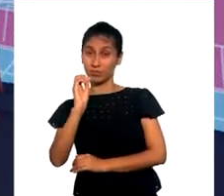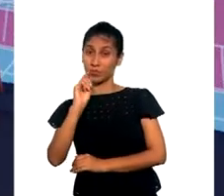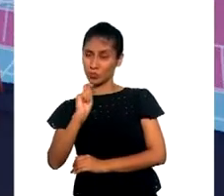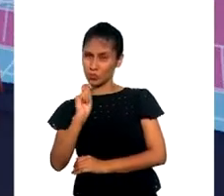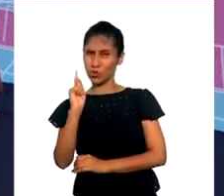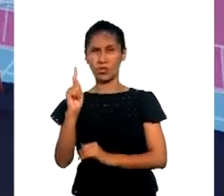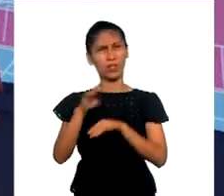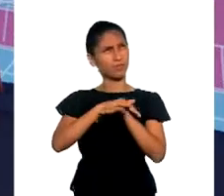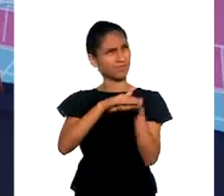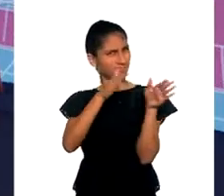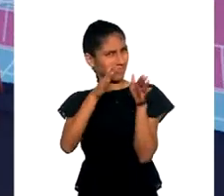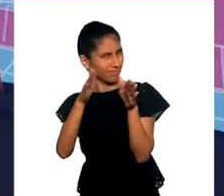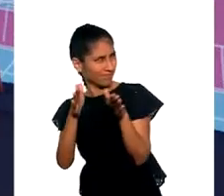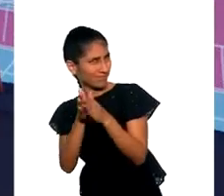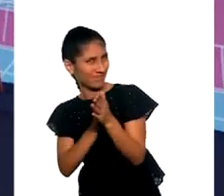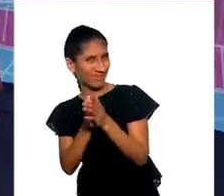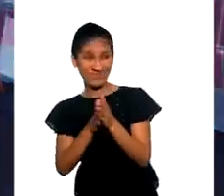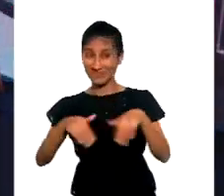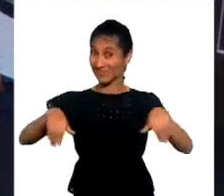cada instrucción